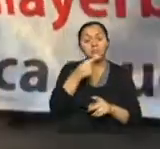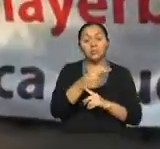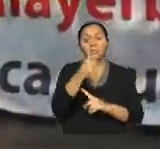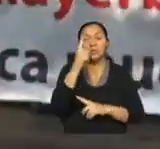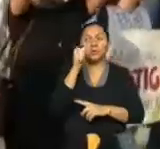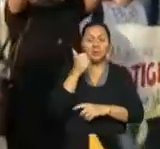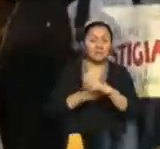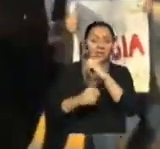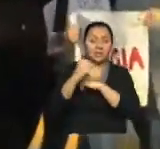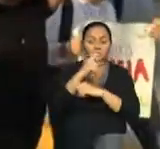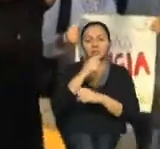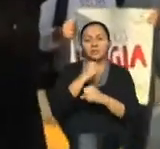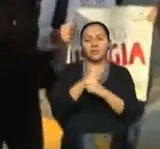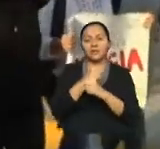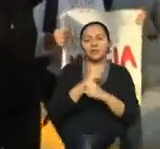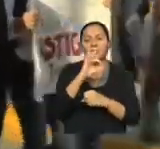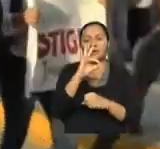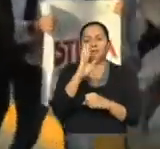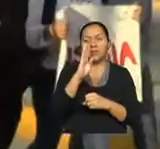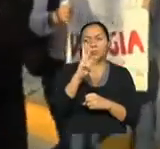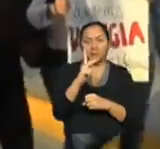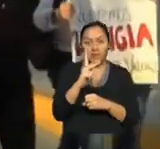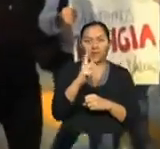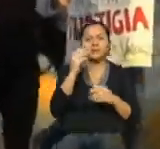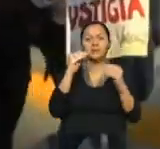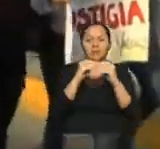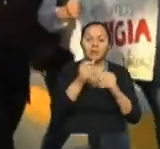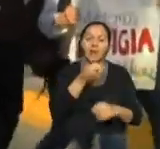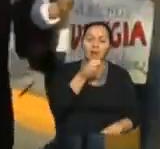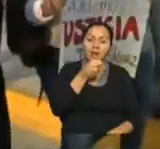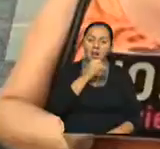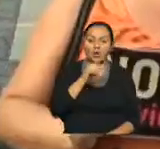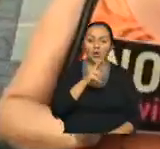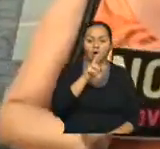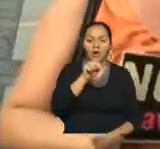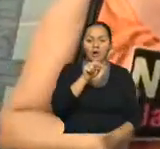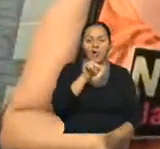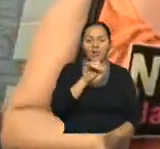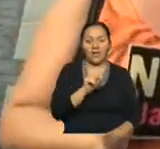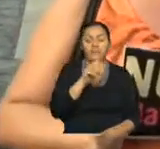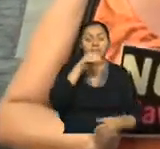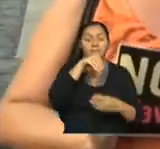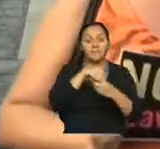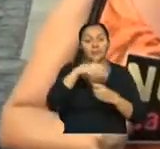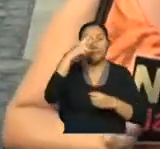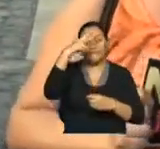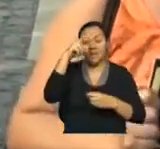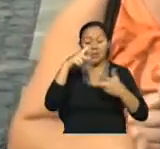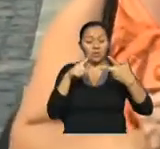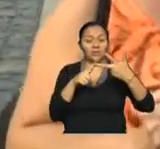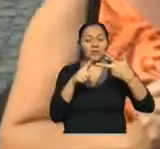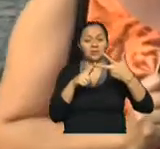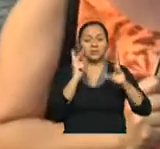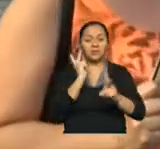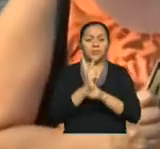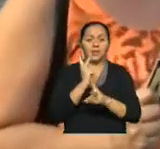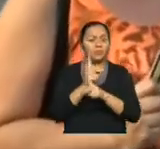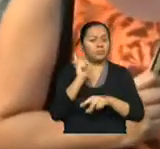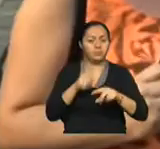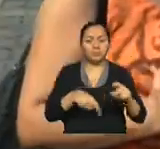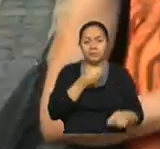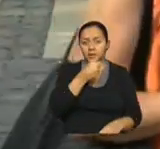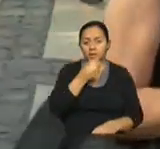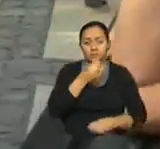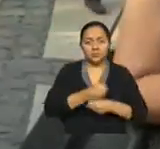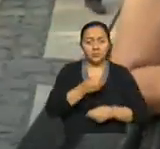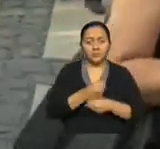también colaborador de la AFP y corresponsal del diario La Jornada. México es el tercer país más peligroso para ejercer el periodismo,